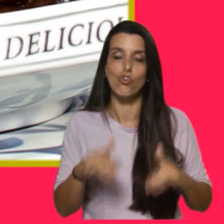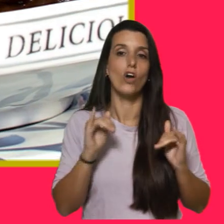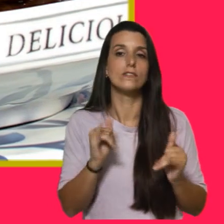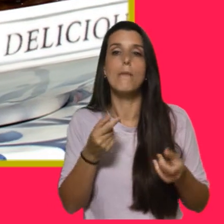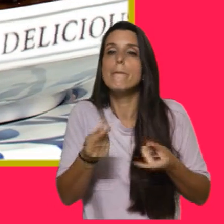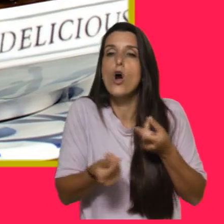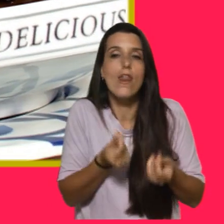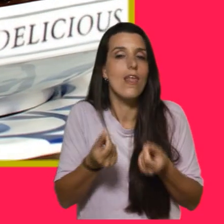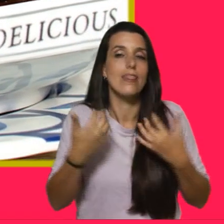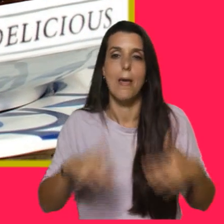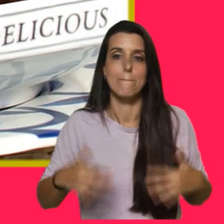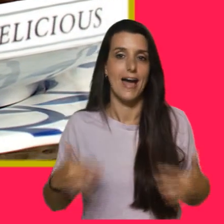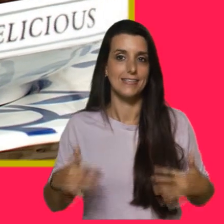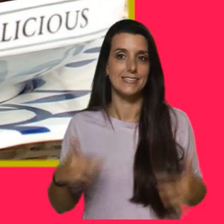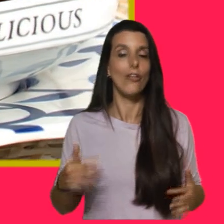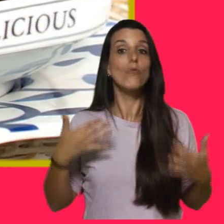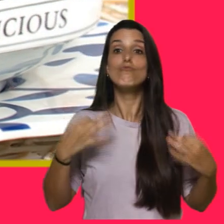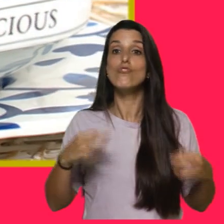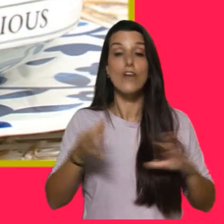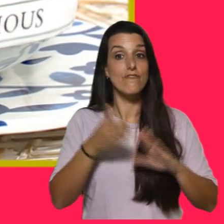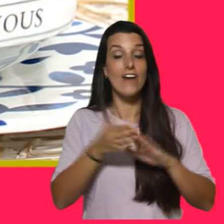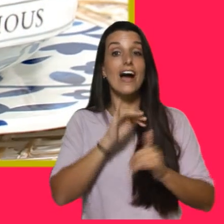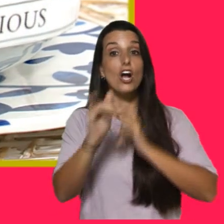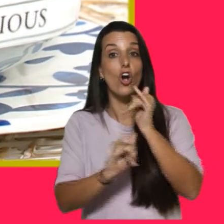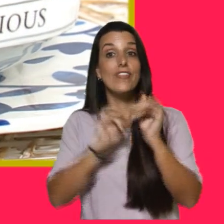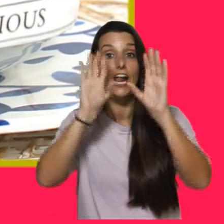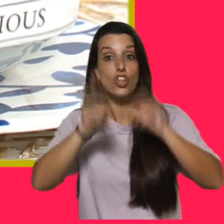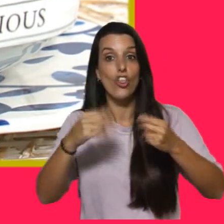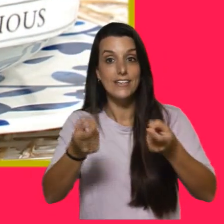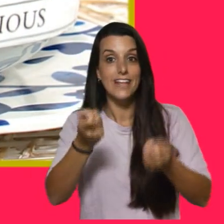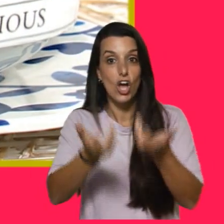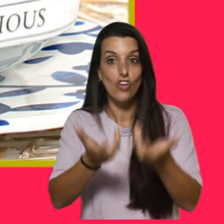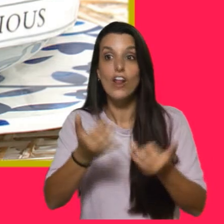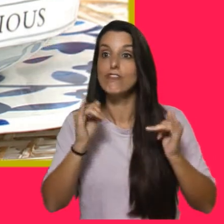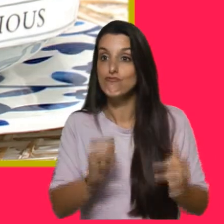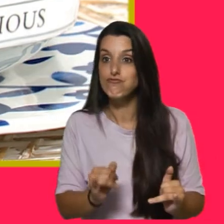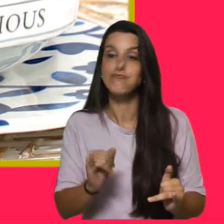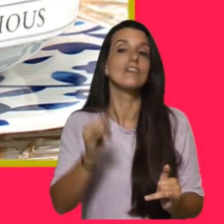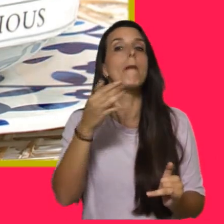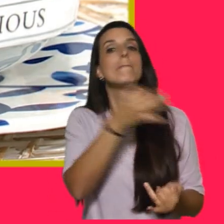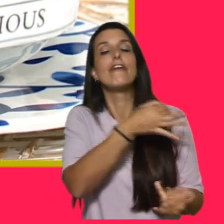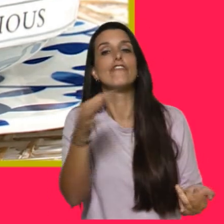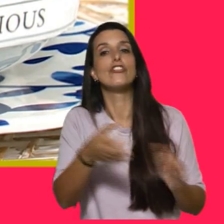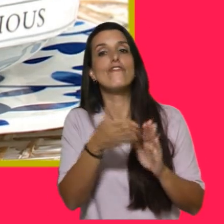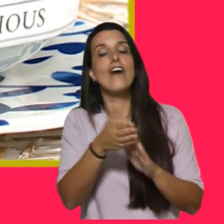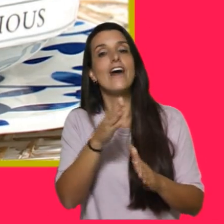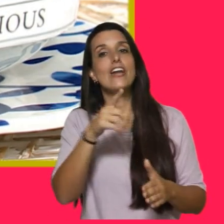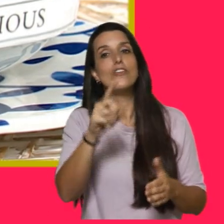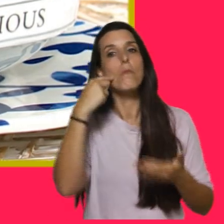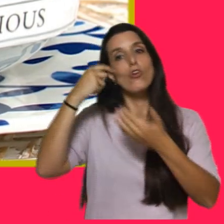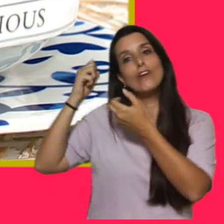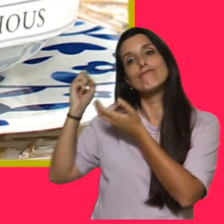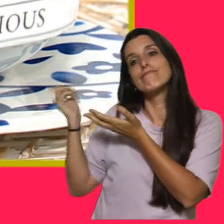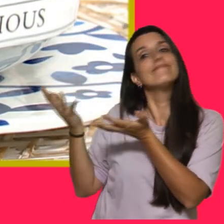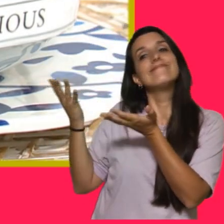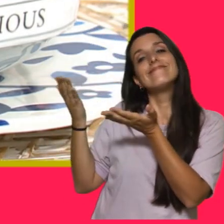vidilla. Muchísima vidilla. Bueno, muy bien. Vamos a contar todos los ingredientes. Dale. ¿Les parece? Nos parece perfecto. Vamos a este plato